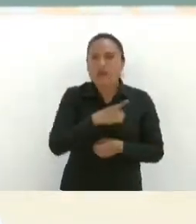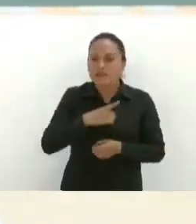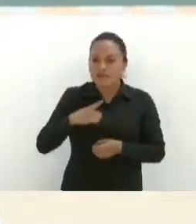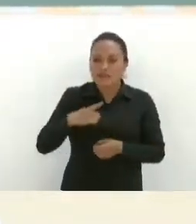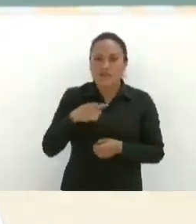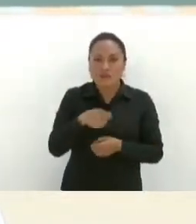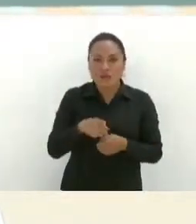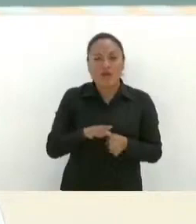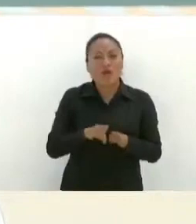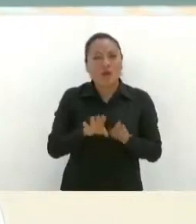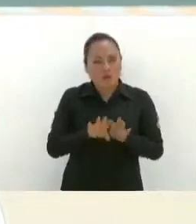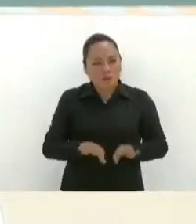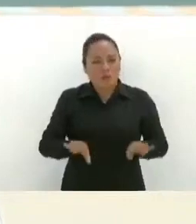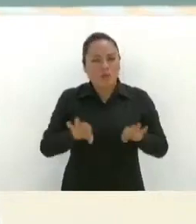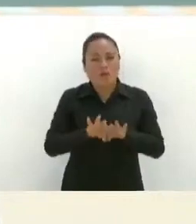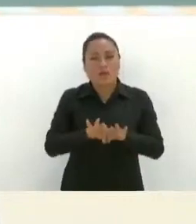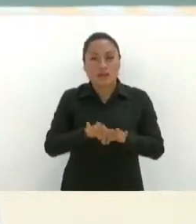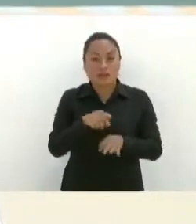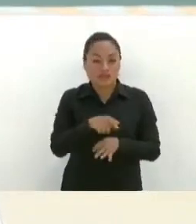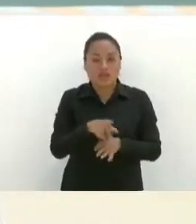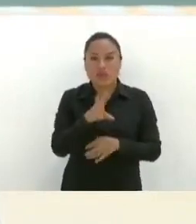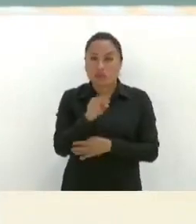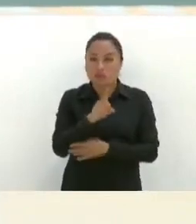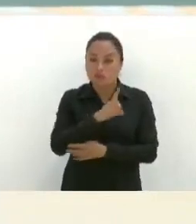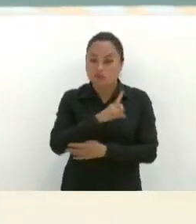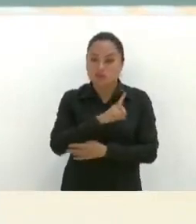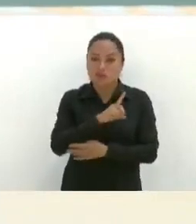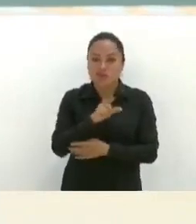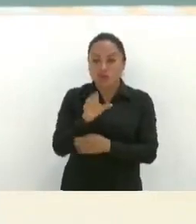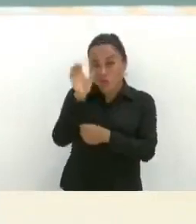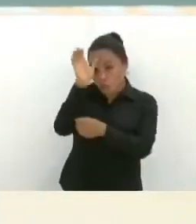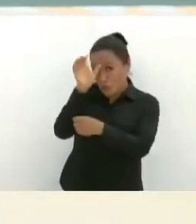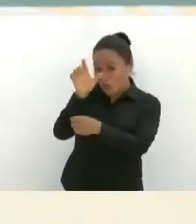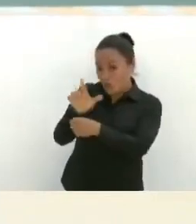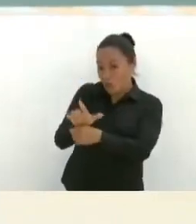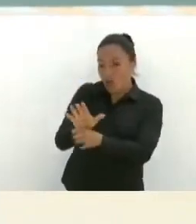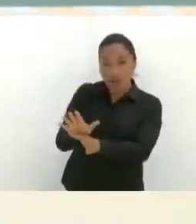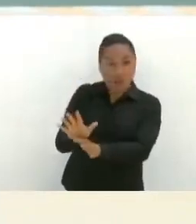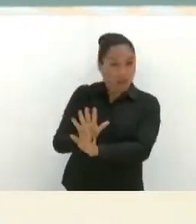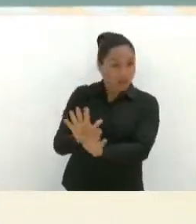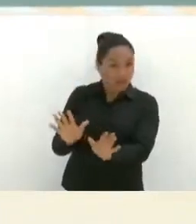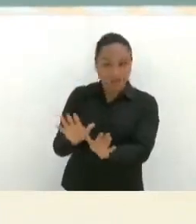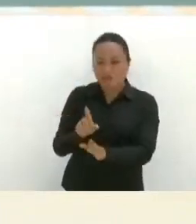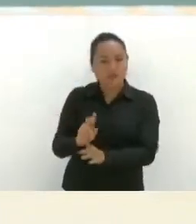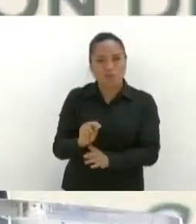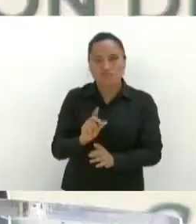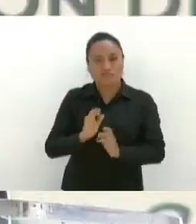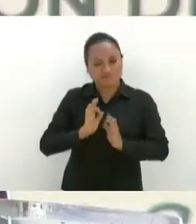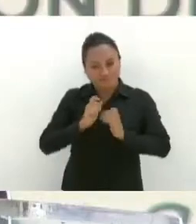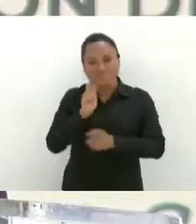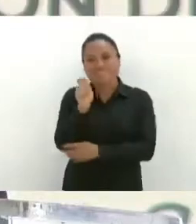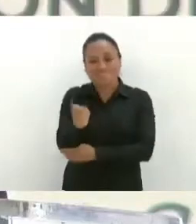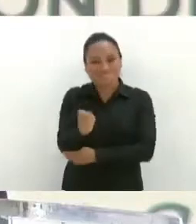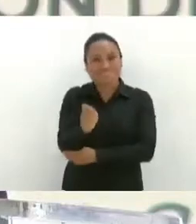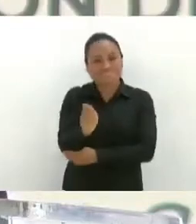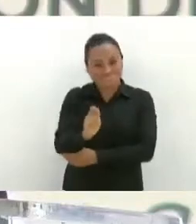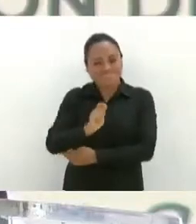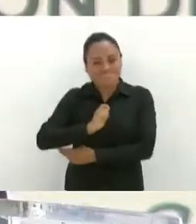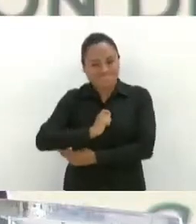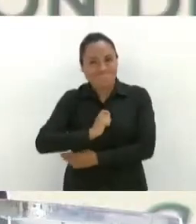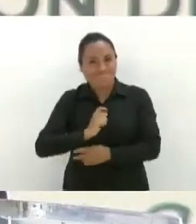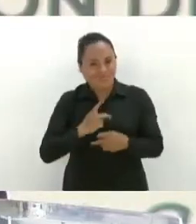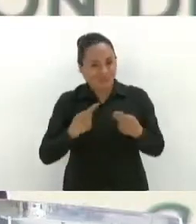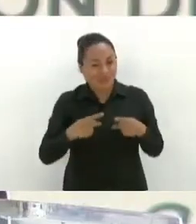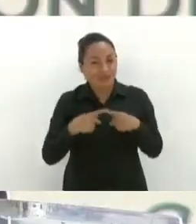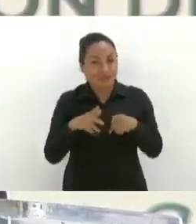esta parte Y esta riqueza Que no es nada más una riqueza cultural Es nuestra vida Es nuestra identidad Entonces Que nos